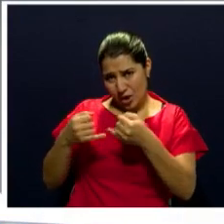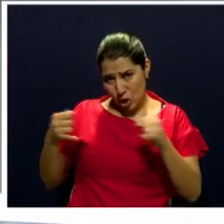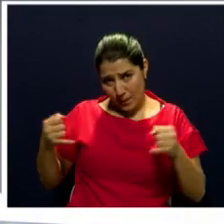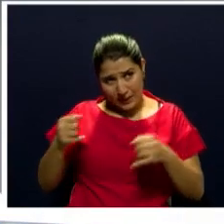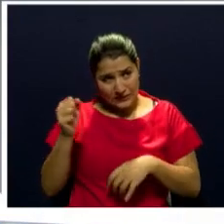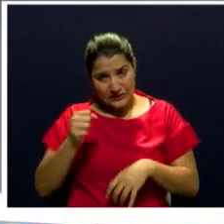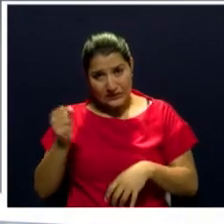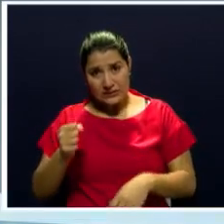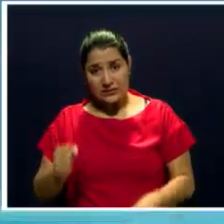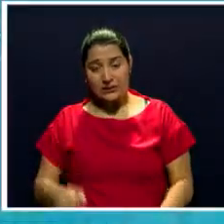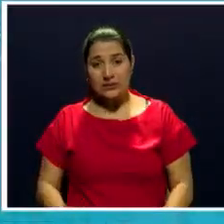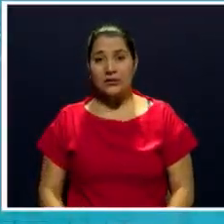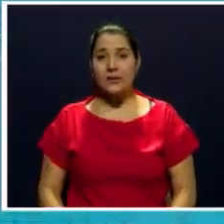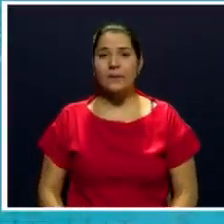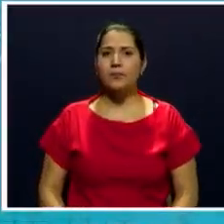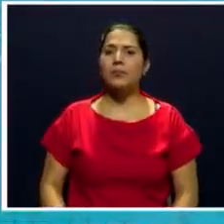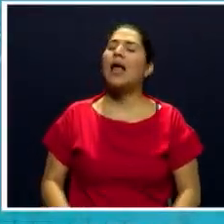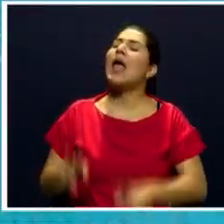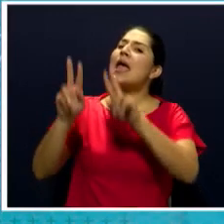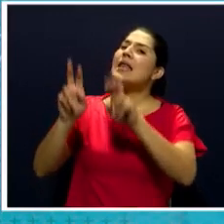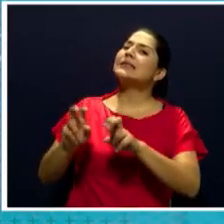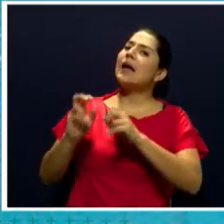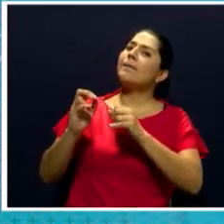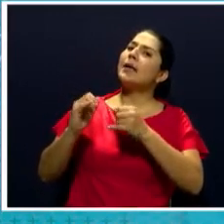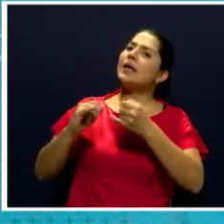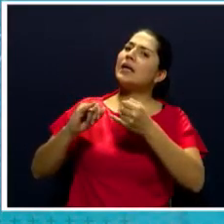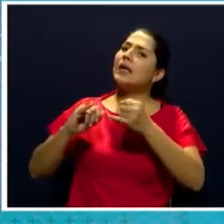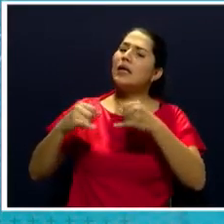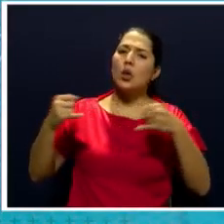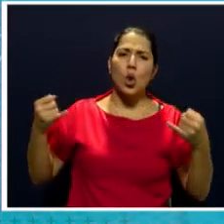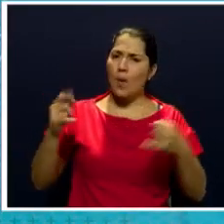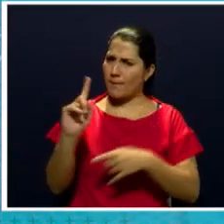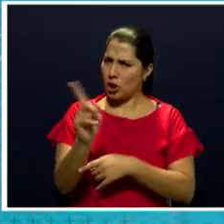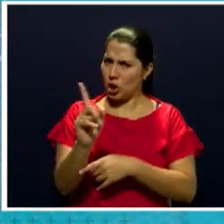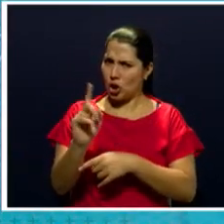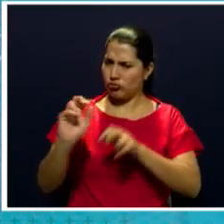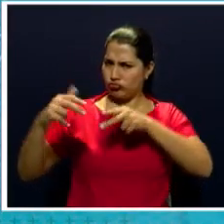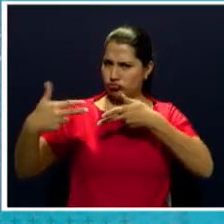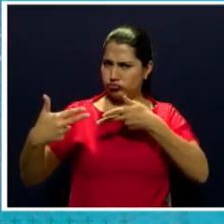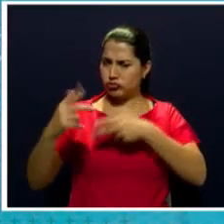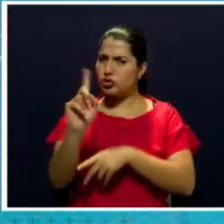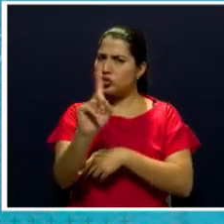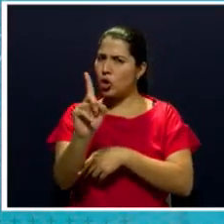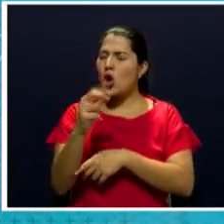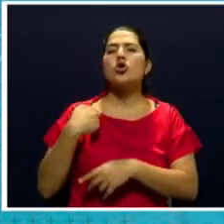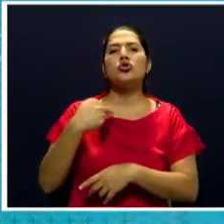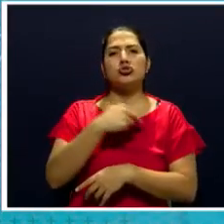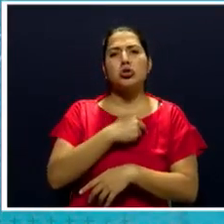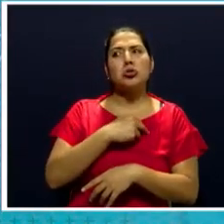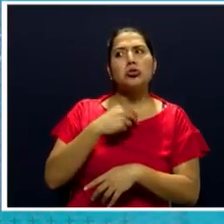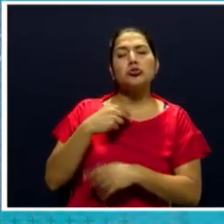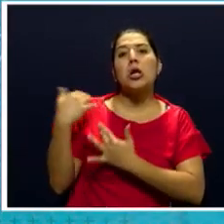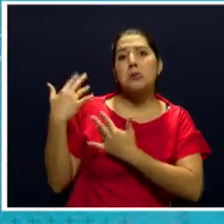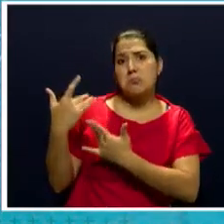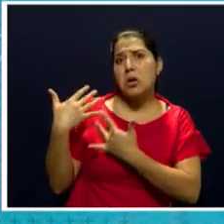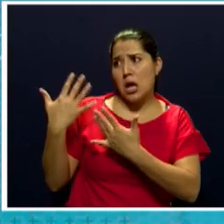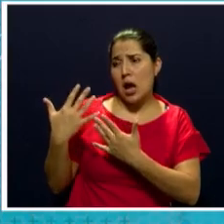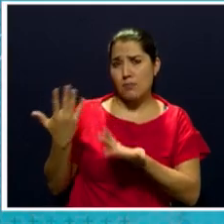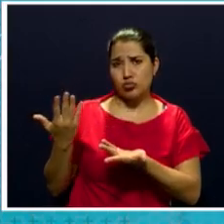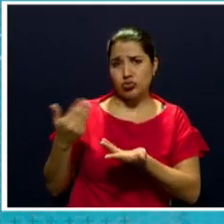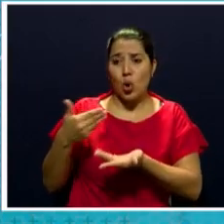es? Sí, la prueba de idioma no sería de manera virtual. Nosotros esperamos que su aplicación pueda ser